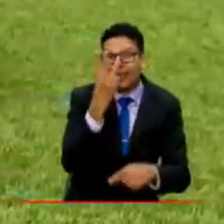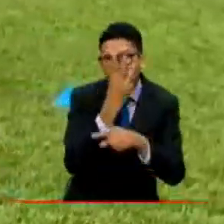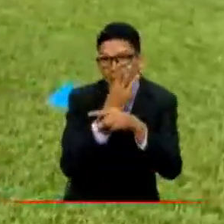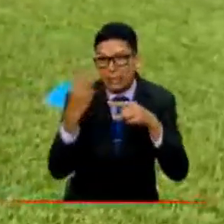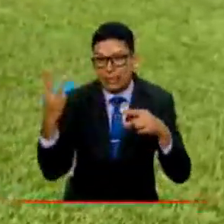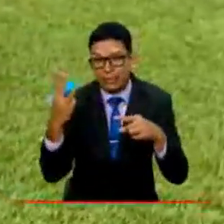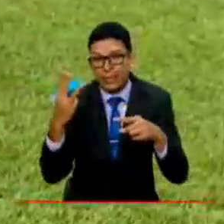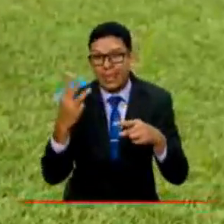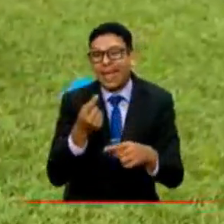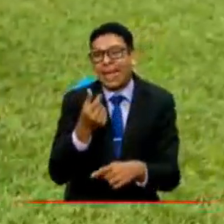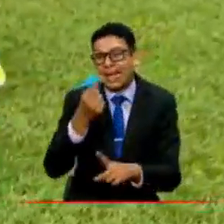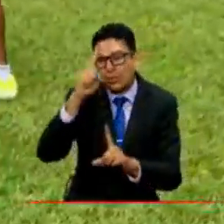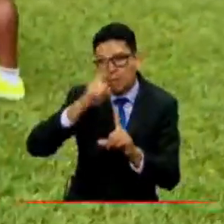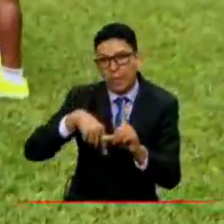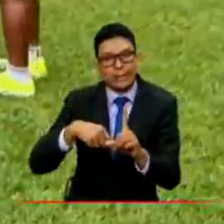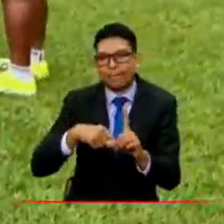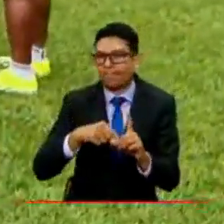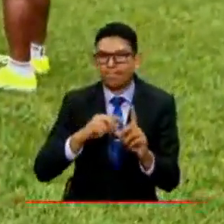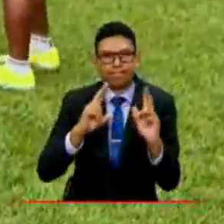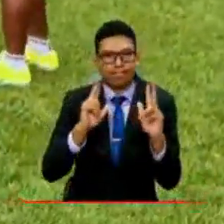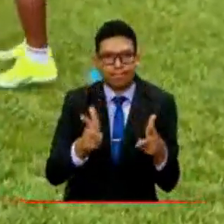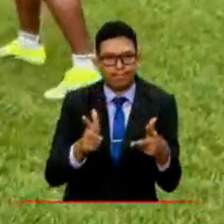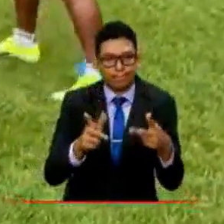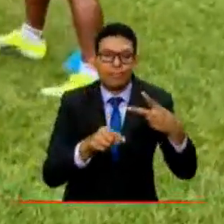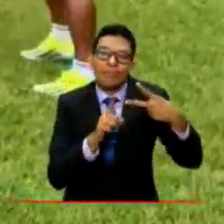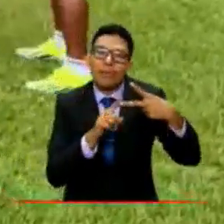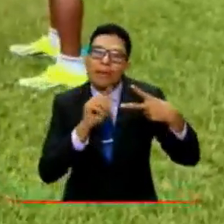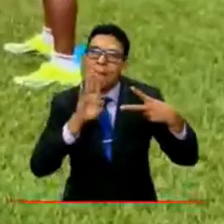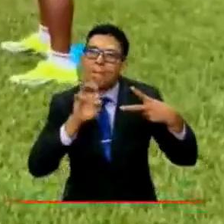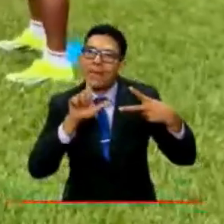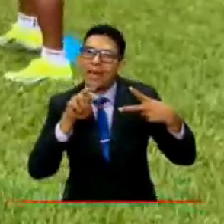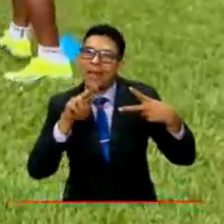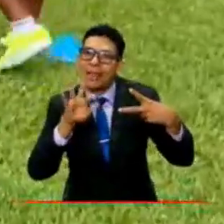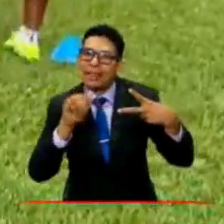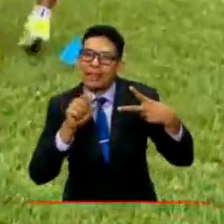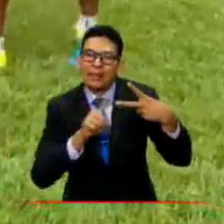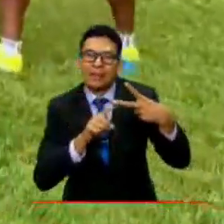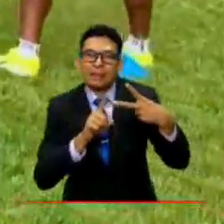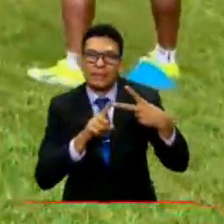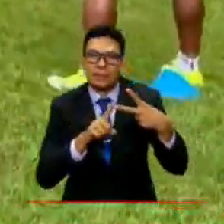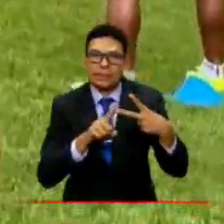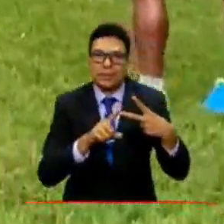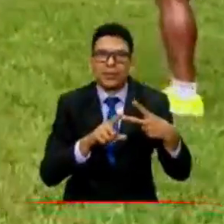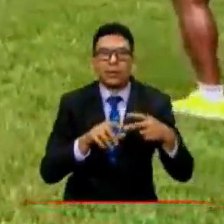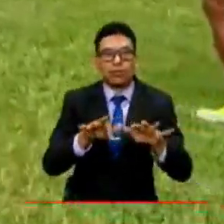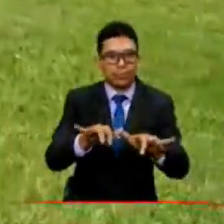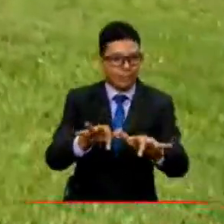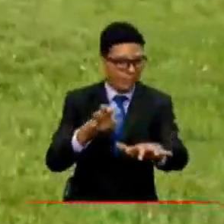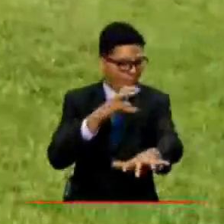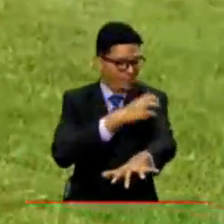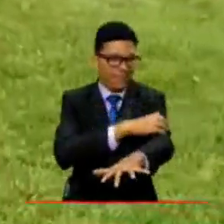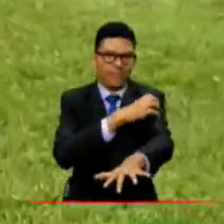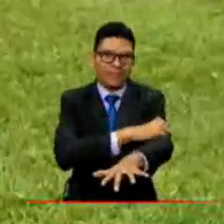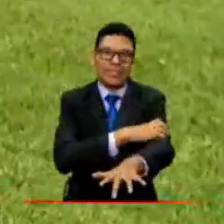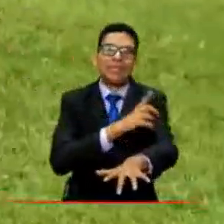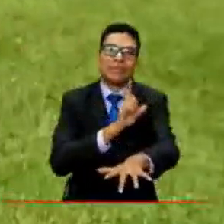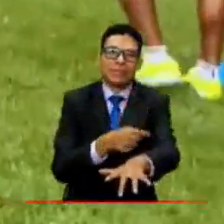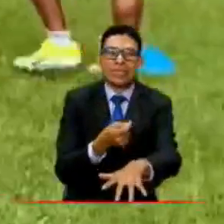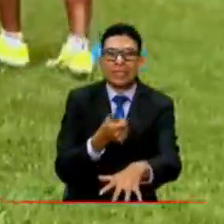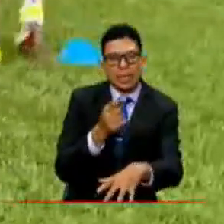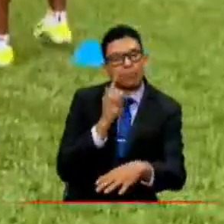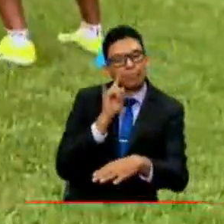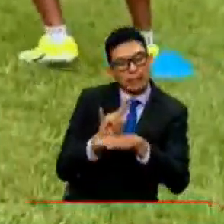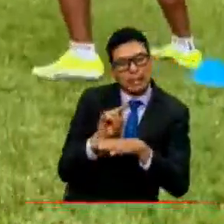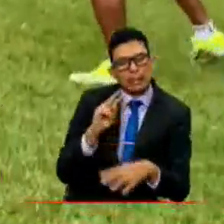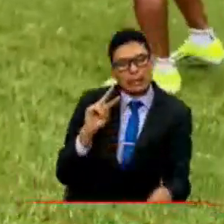3 semanas, casi un mes. Mientras que Álvarez Balanta presenta complicaciones en el bíceps femoral, cuya evolución será